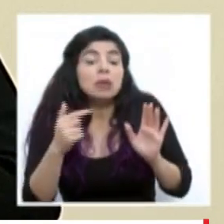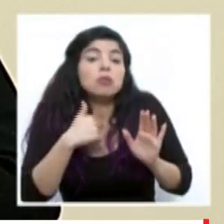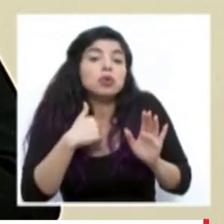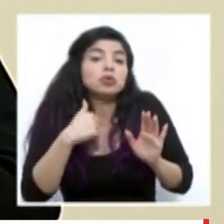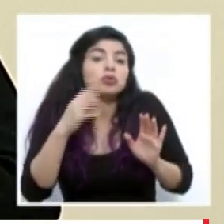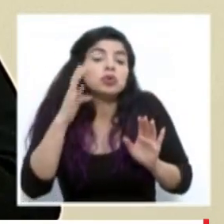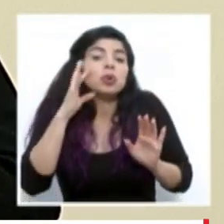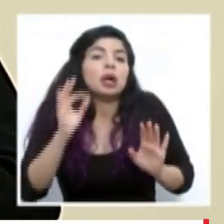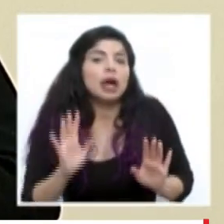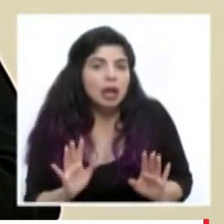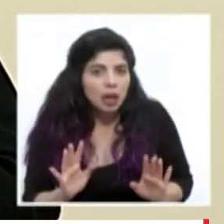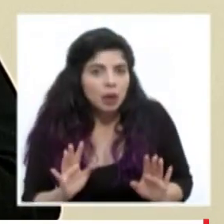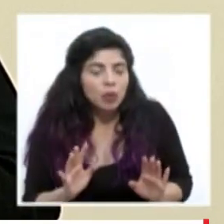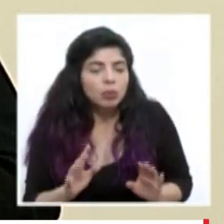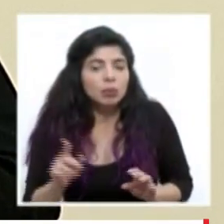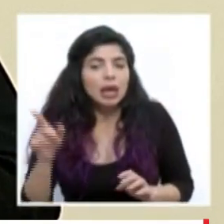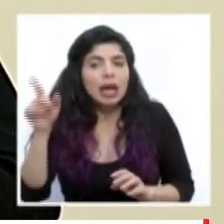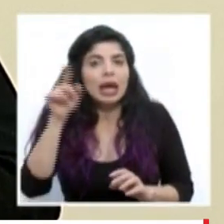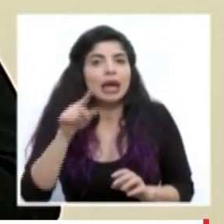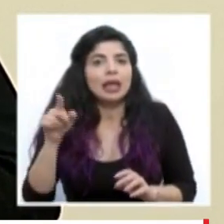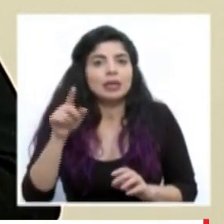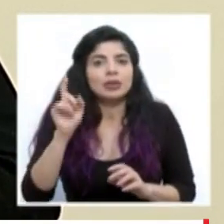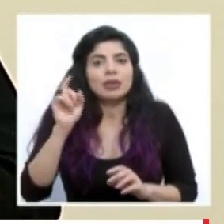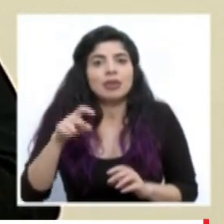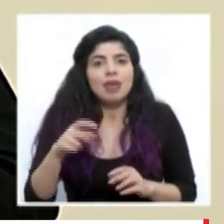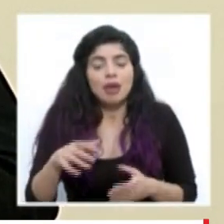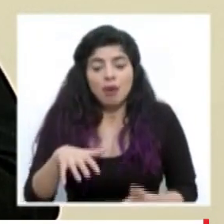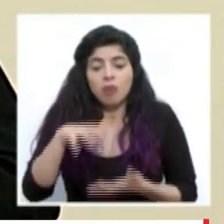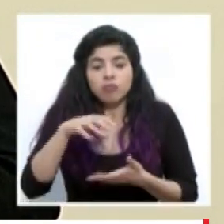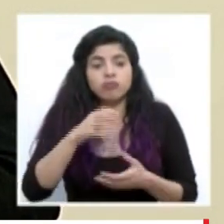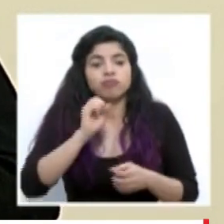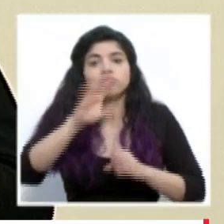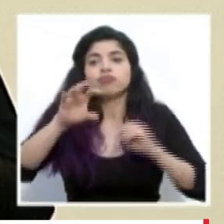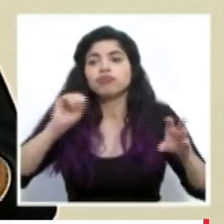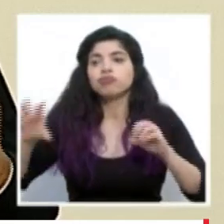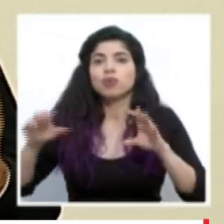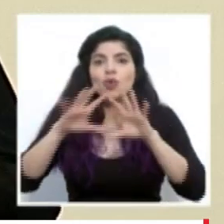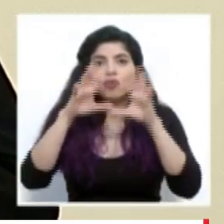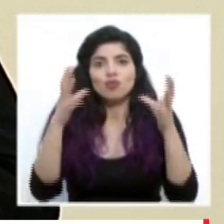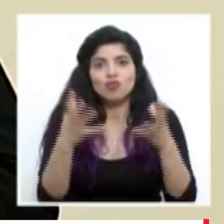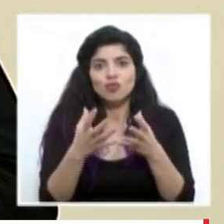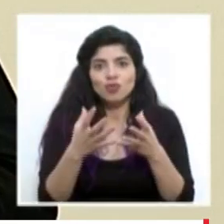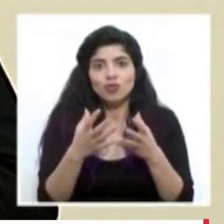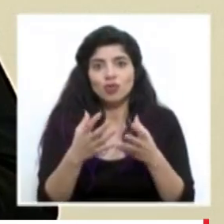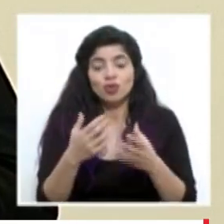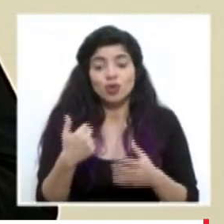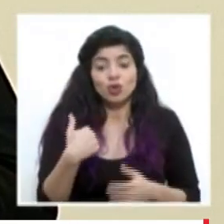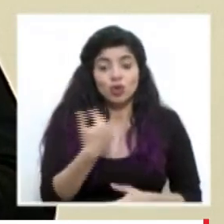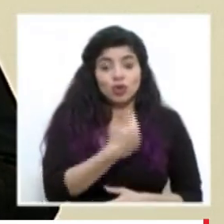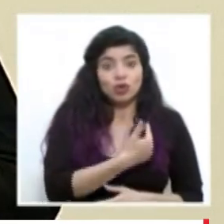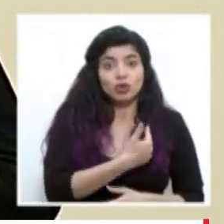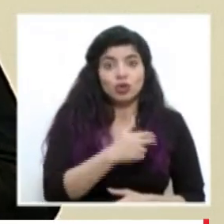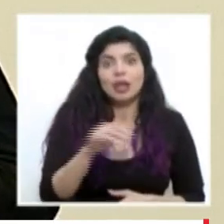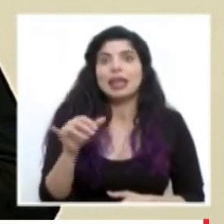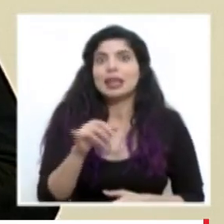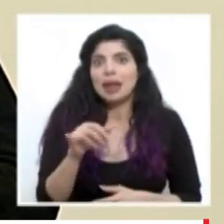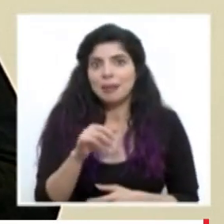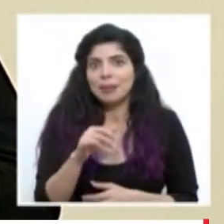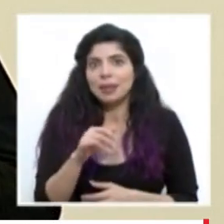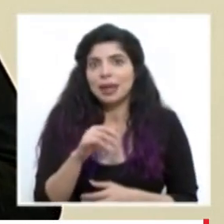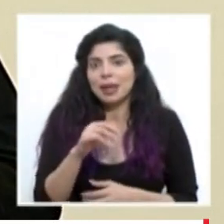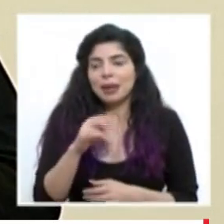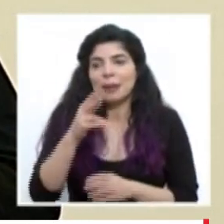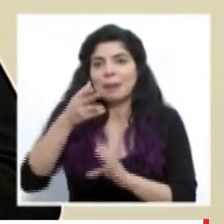especular, okay, que ellos tienen que distribuir pruebas a todo el mundo. Pero nosotros también somos